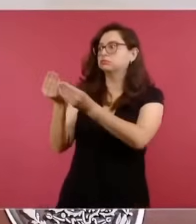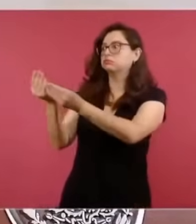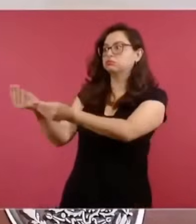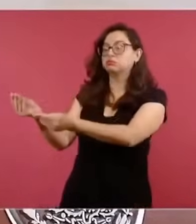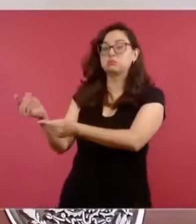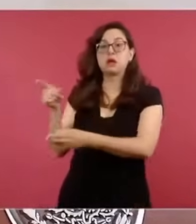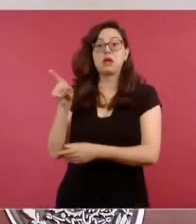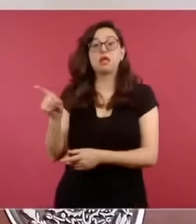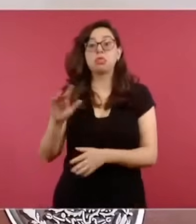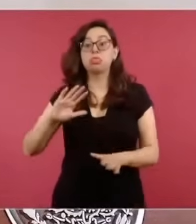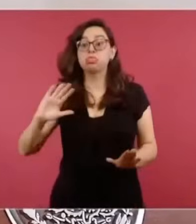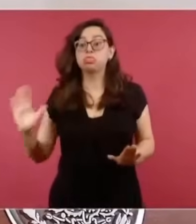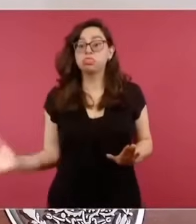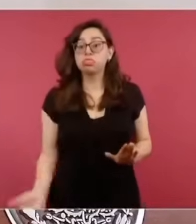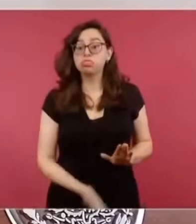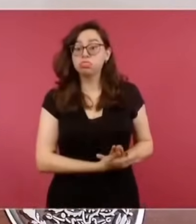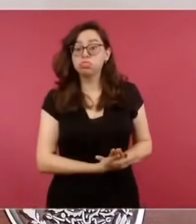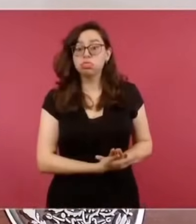como 9 meses,